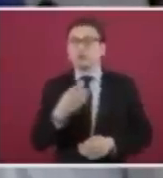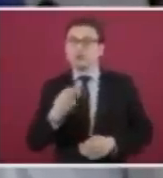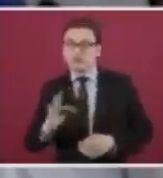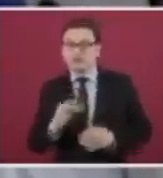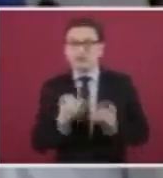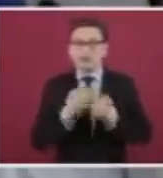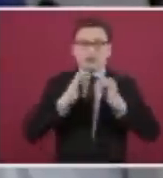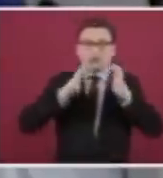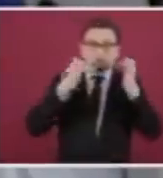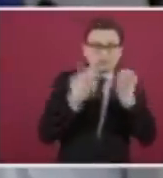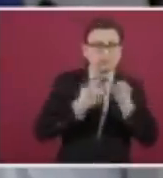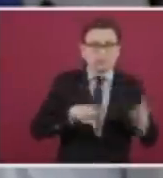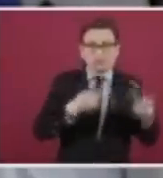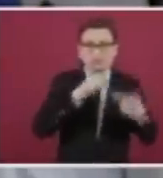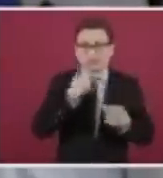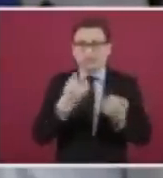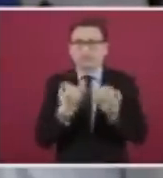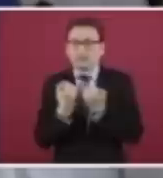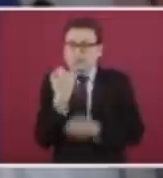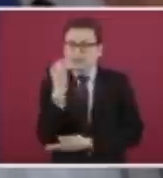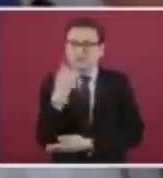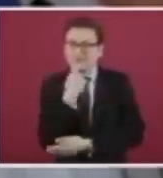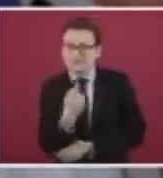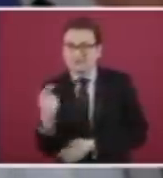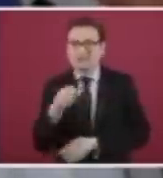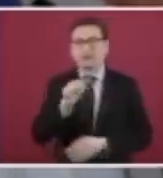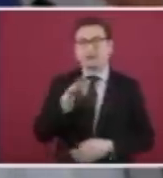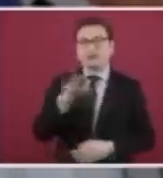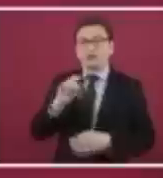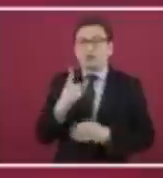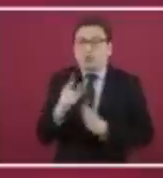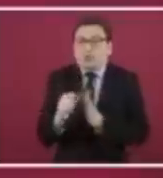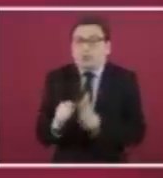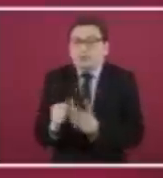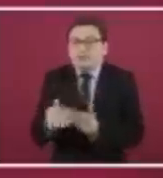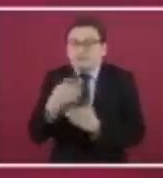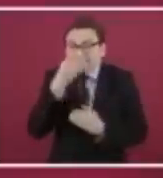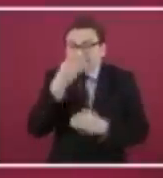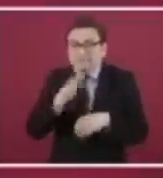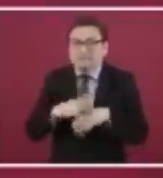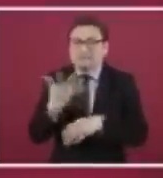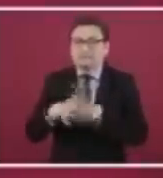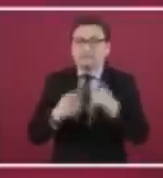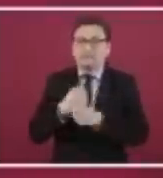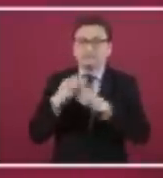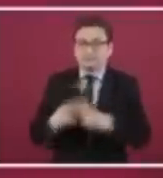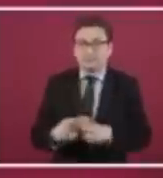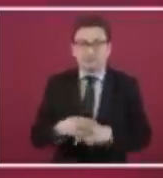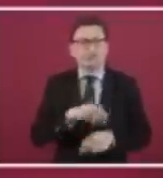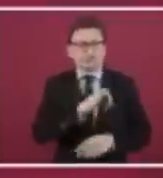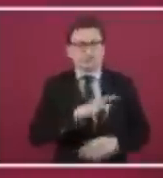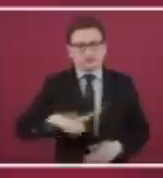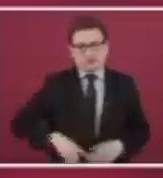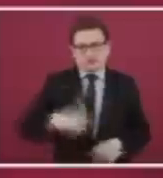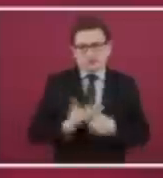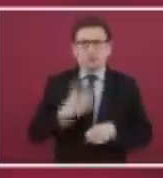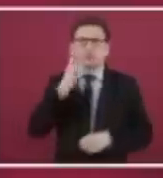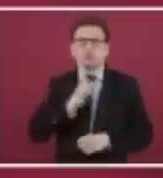atendiendo el tema de la guardería ABC. Falta un mes para el 10º aniversario. Sí, tenemos muy buena relación con la gobernadora de